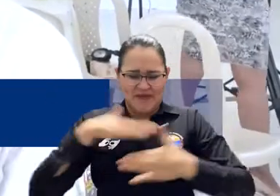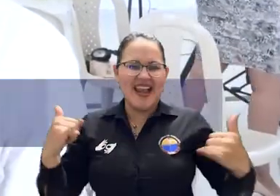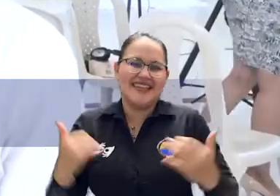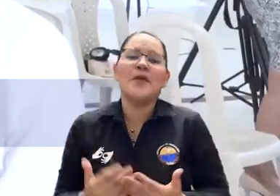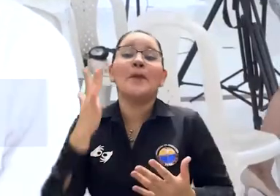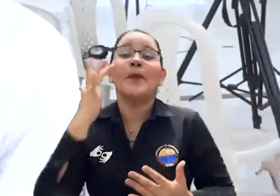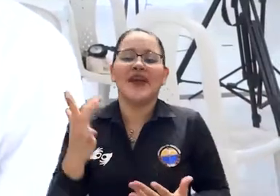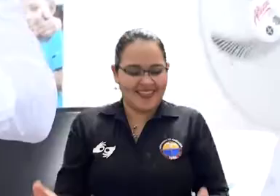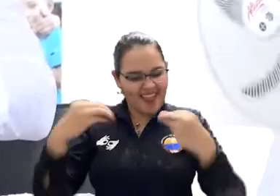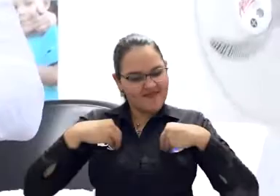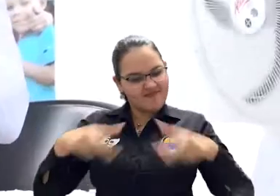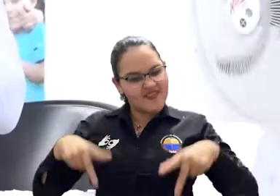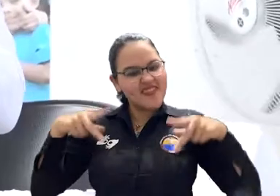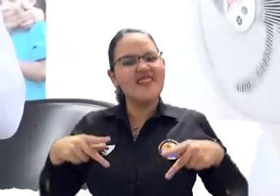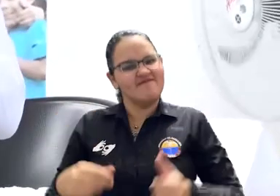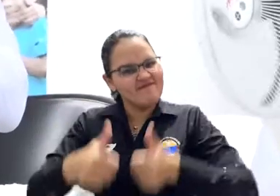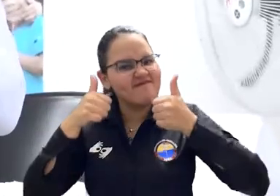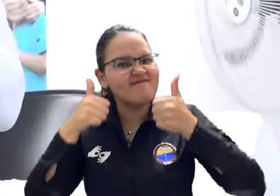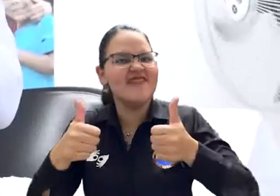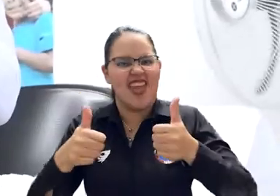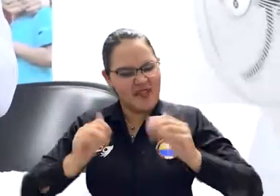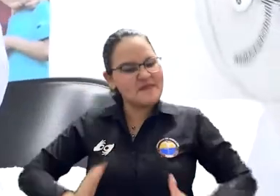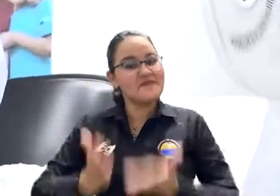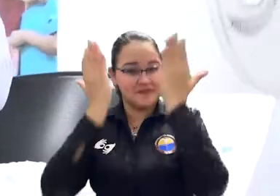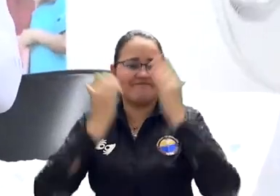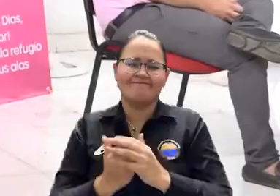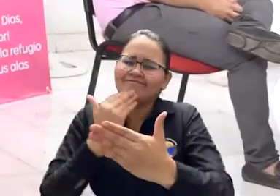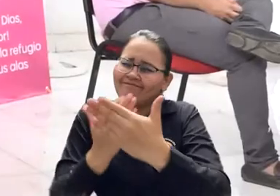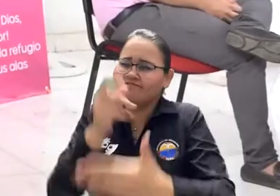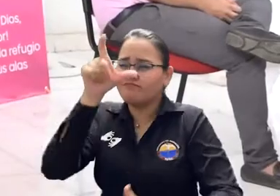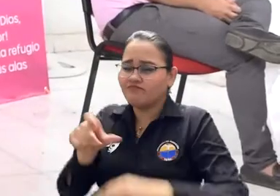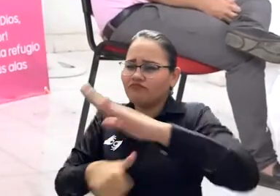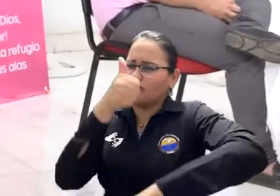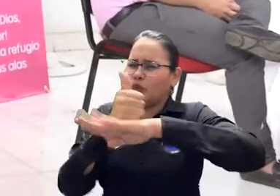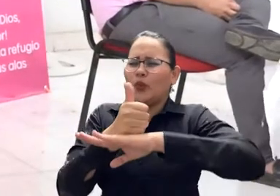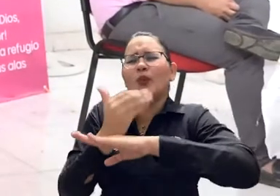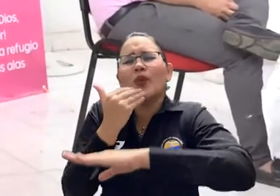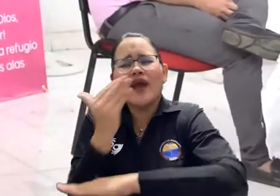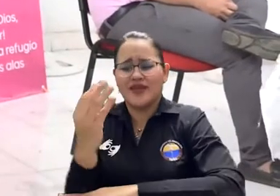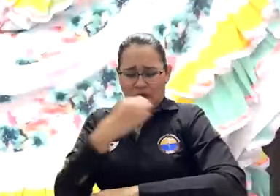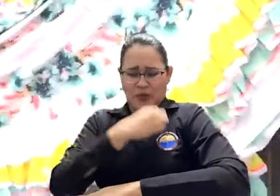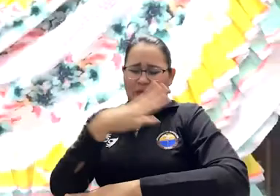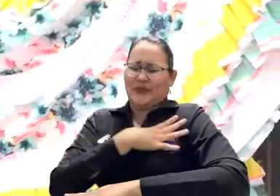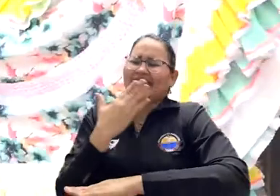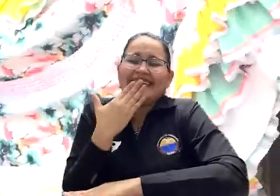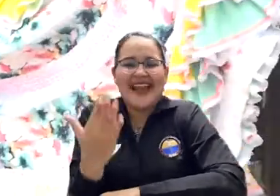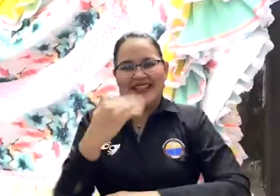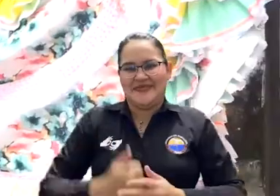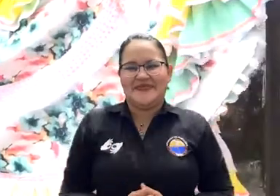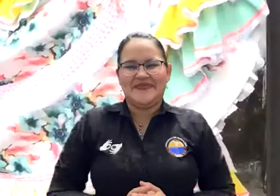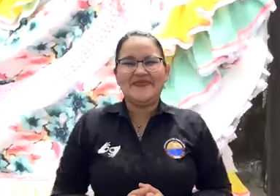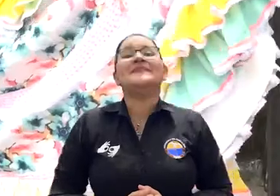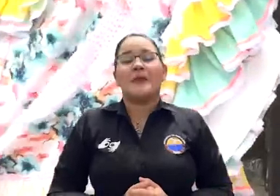vamos a llegar a ser mejores personas. Le doy gracias al señor rector por darnos esa oportunidad. La presencia en